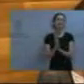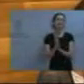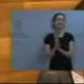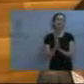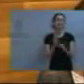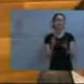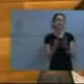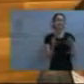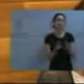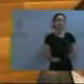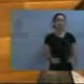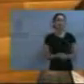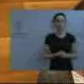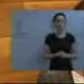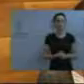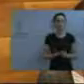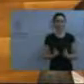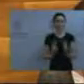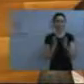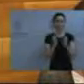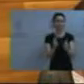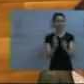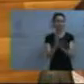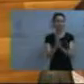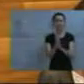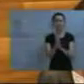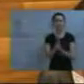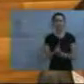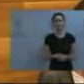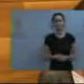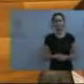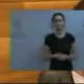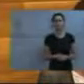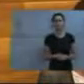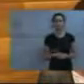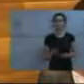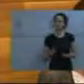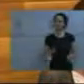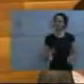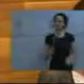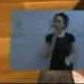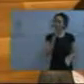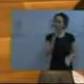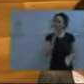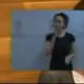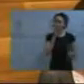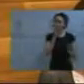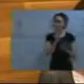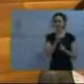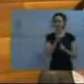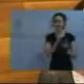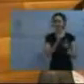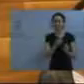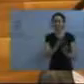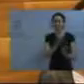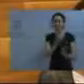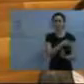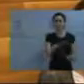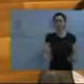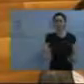sobre las mismas empresas. Es decir, son adjudicadas a los mismos. Por eso hemos registrado alguna pregunta antes de que usted tomara